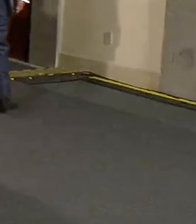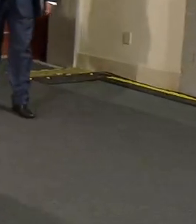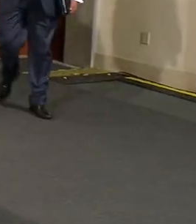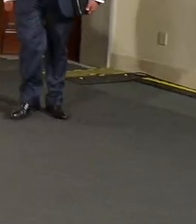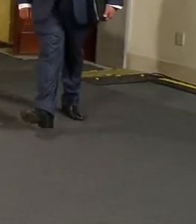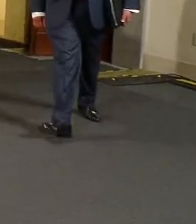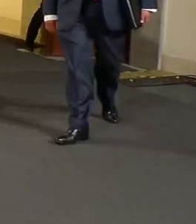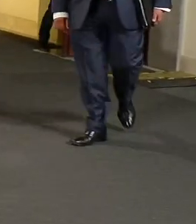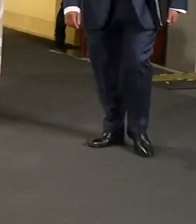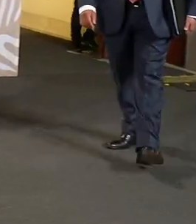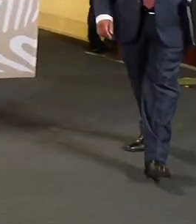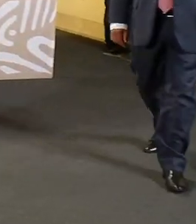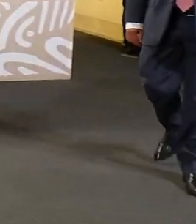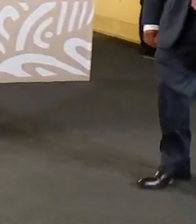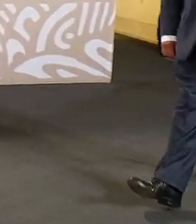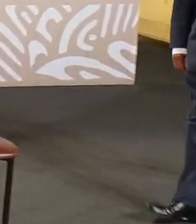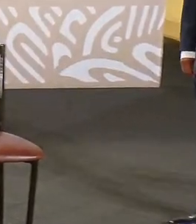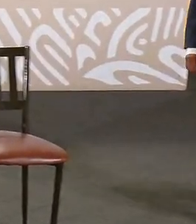Ánimo